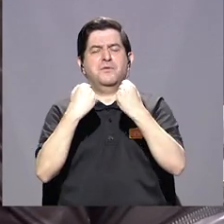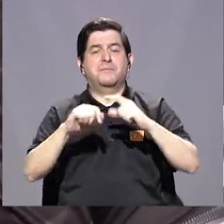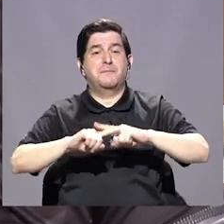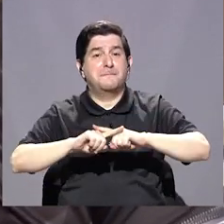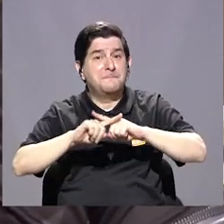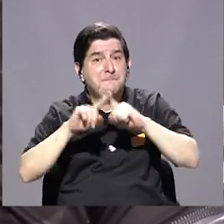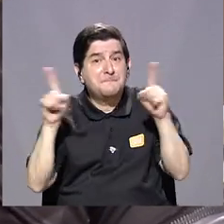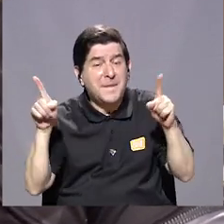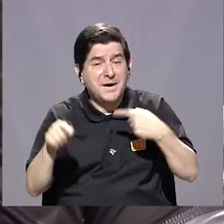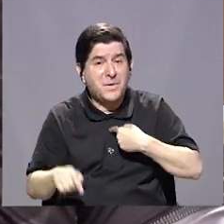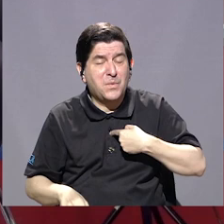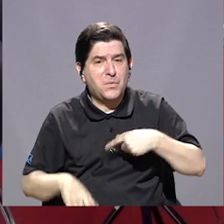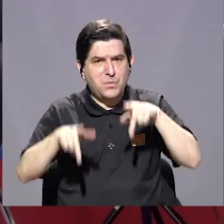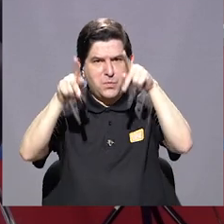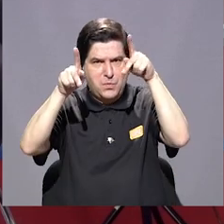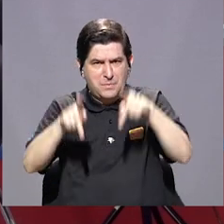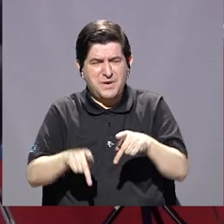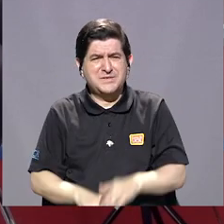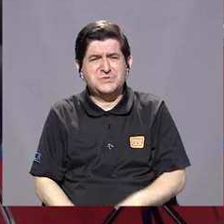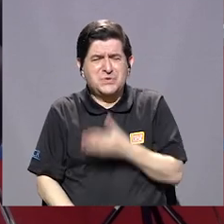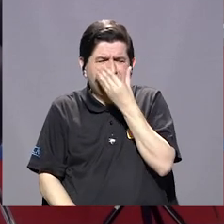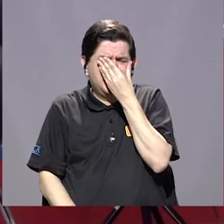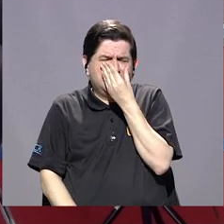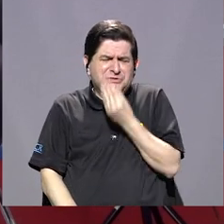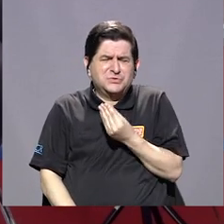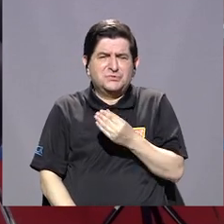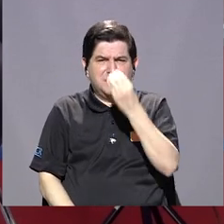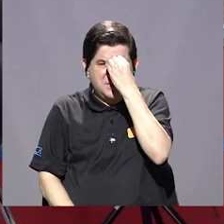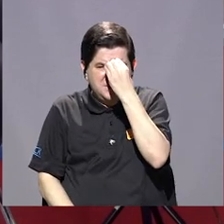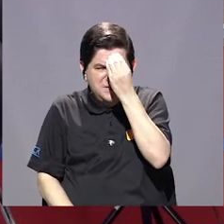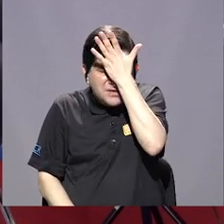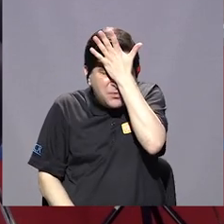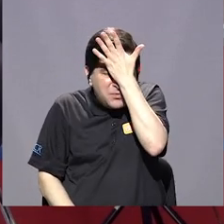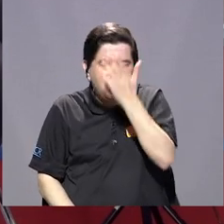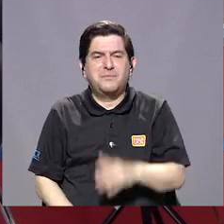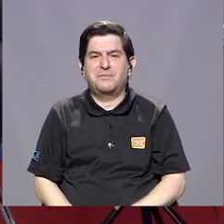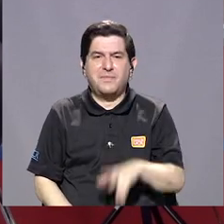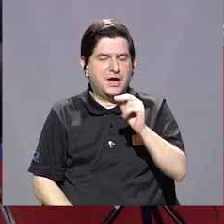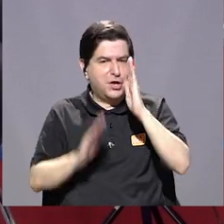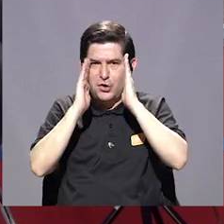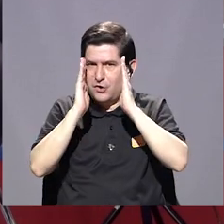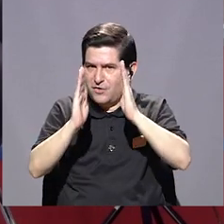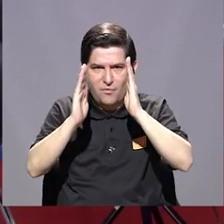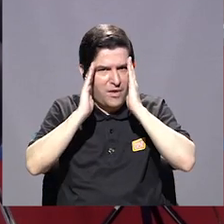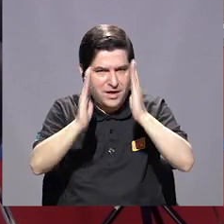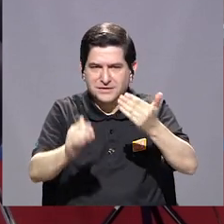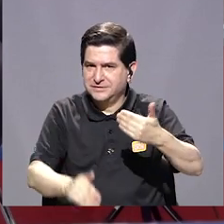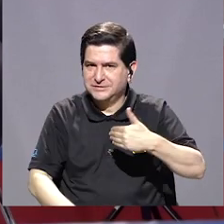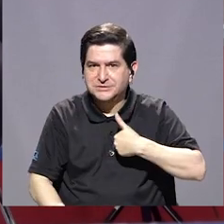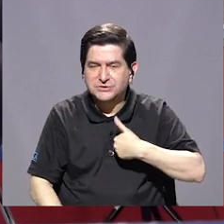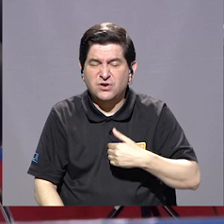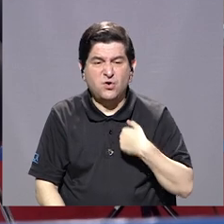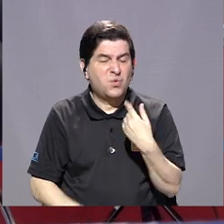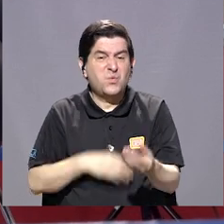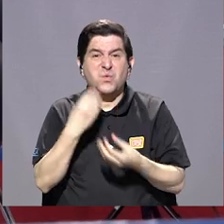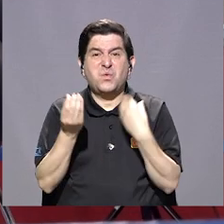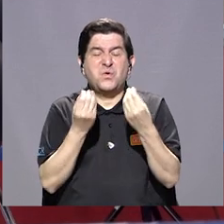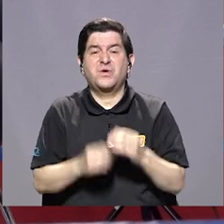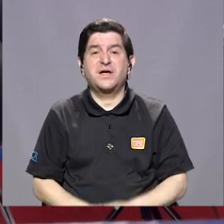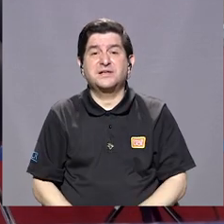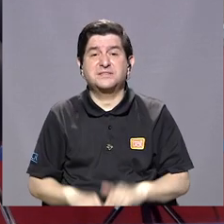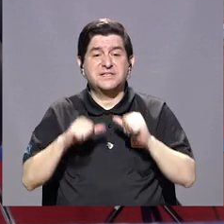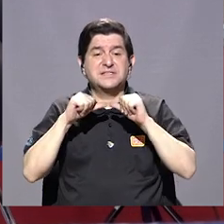uno es una persona que sufre trauma y no trata el trauma, lo que uno hace es